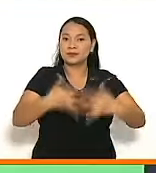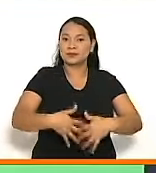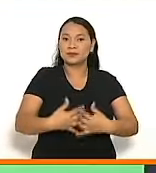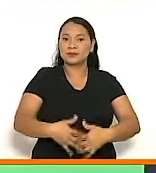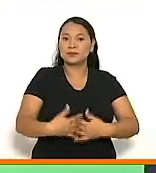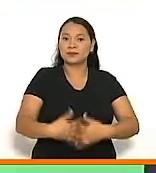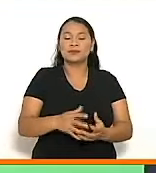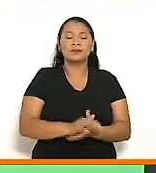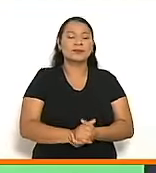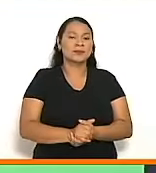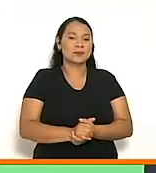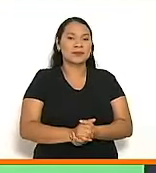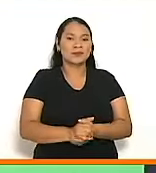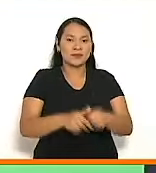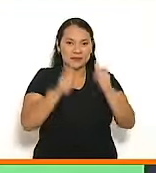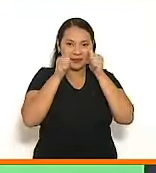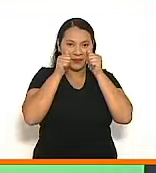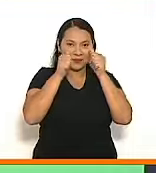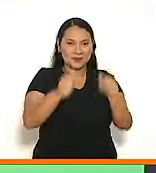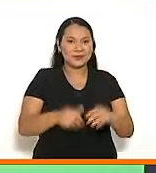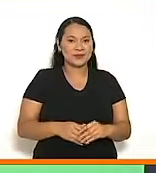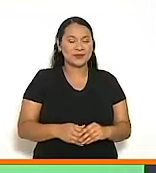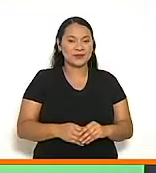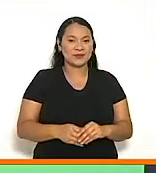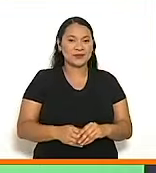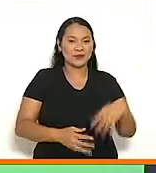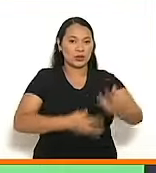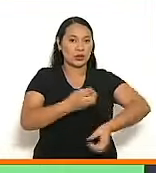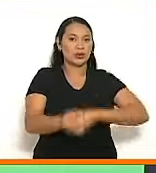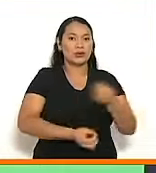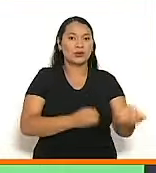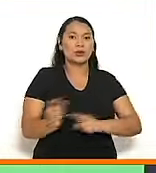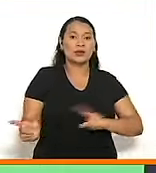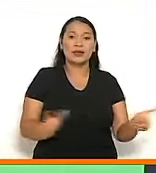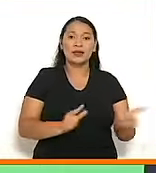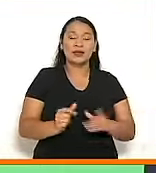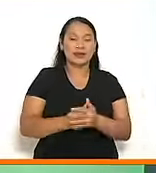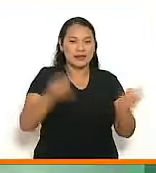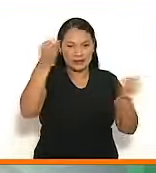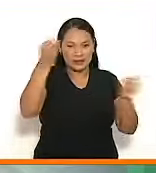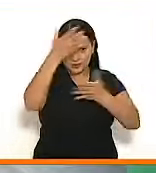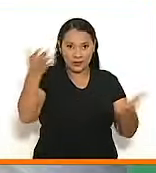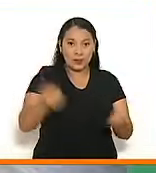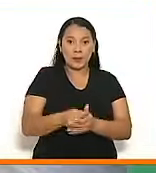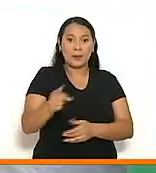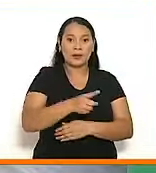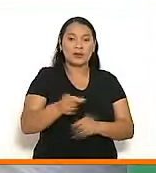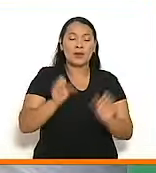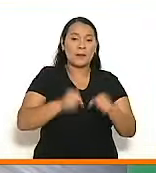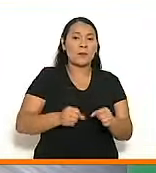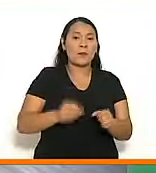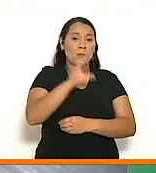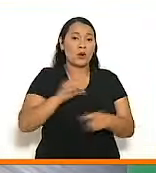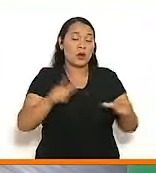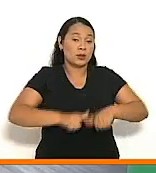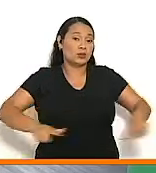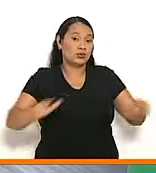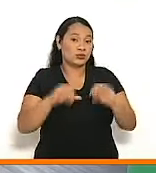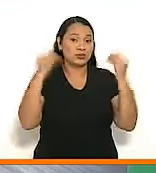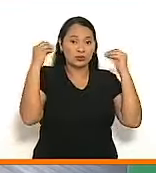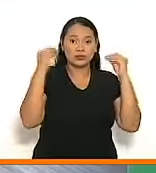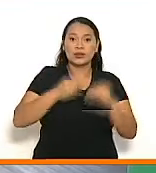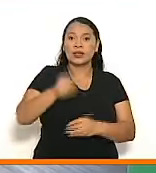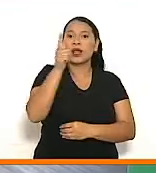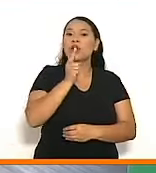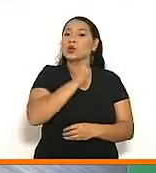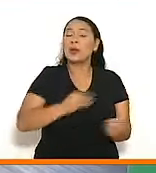juego. Atentos, porque mientras nuestras esferas se mezclan, quiero comentarte que te puedes abocar a más de 3.000 puntos de venta Loto a nivel